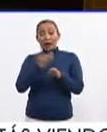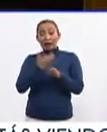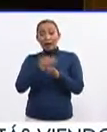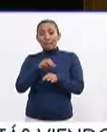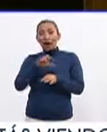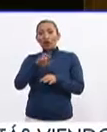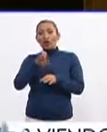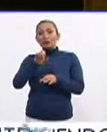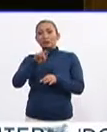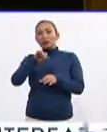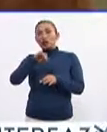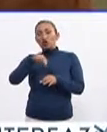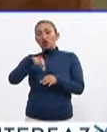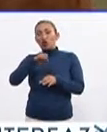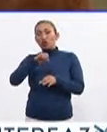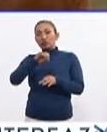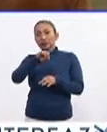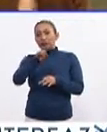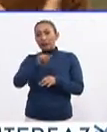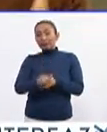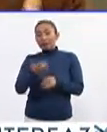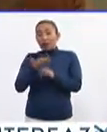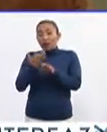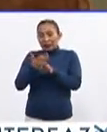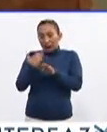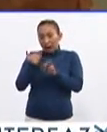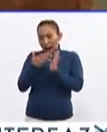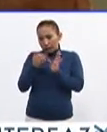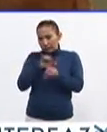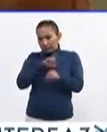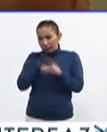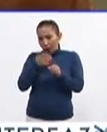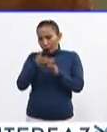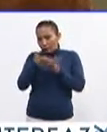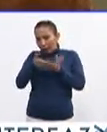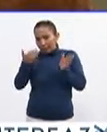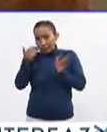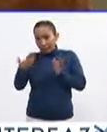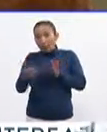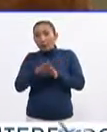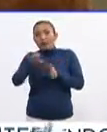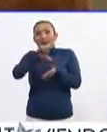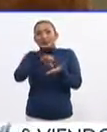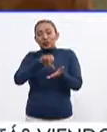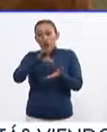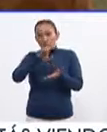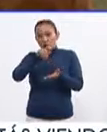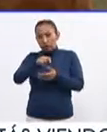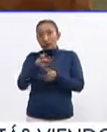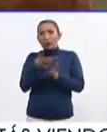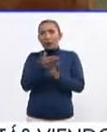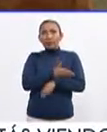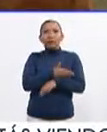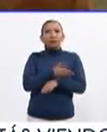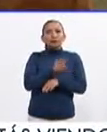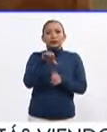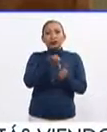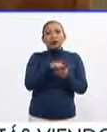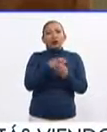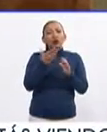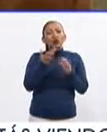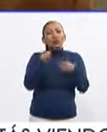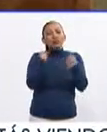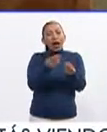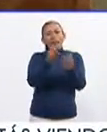actualmente Mario Espinosa. En esta época tenemos una etapa especial porque el centro era un centro que